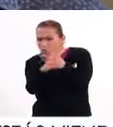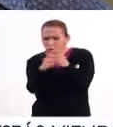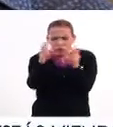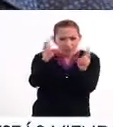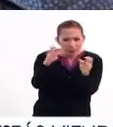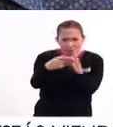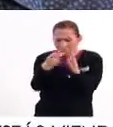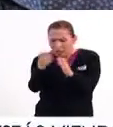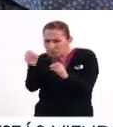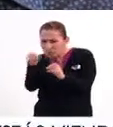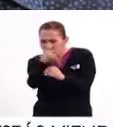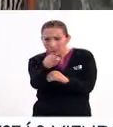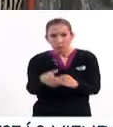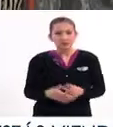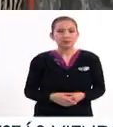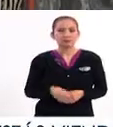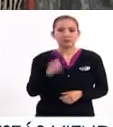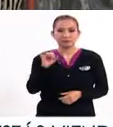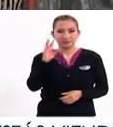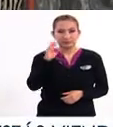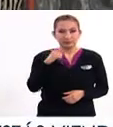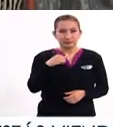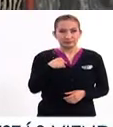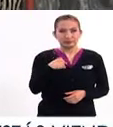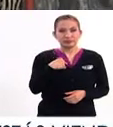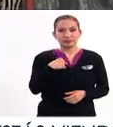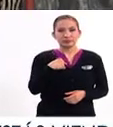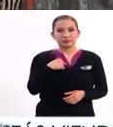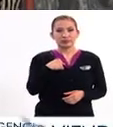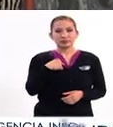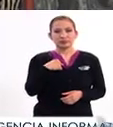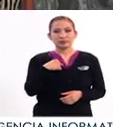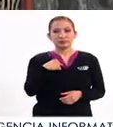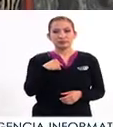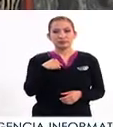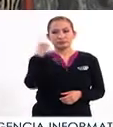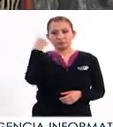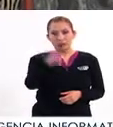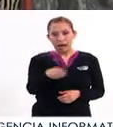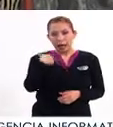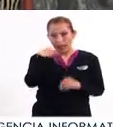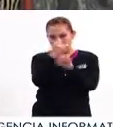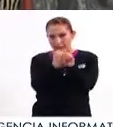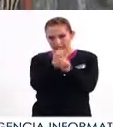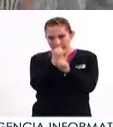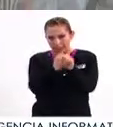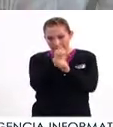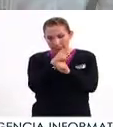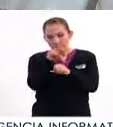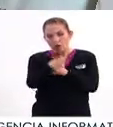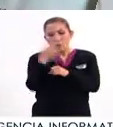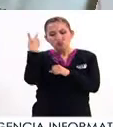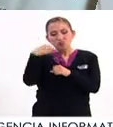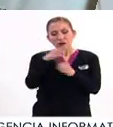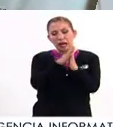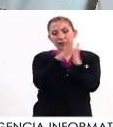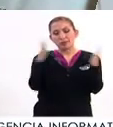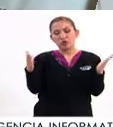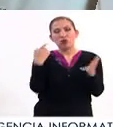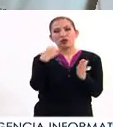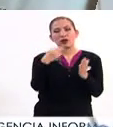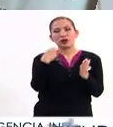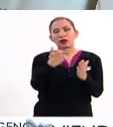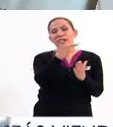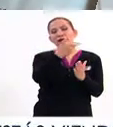temas recurrentes? Sí, de hecho yo para la investigación recurrí a un libro que se